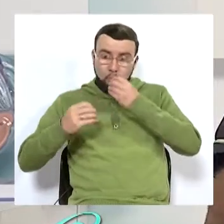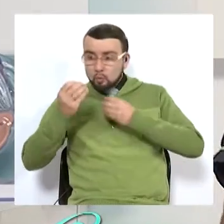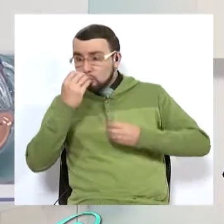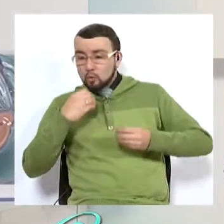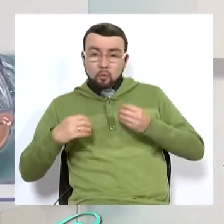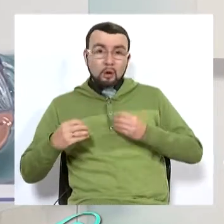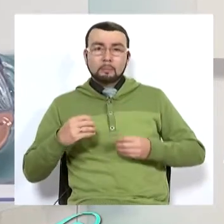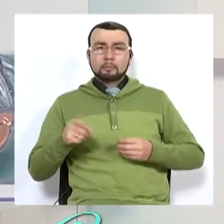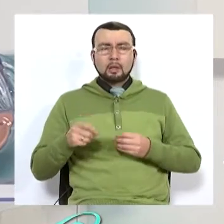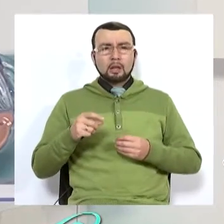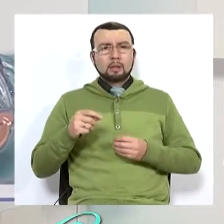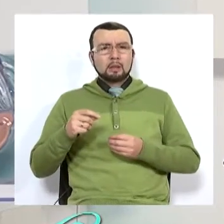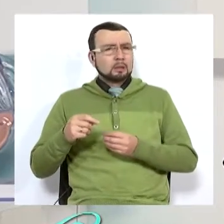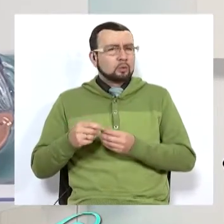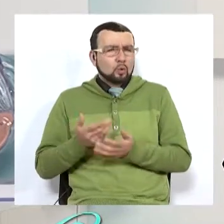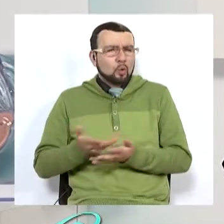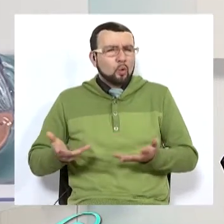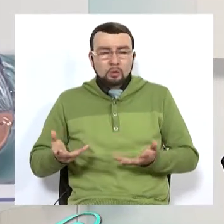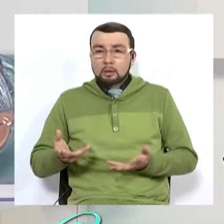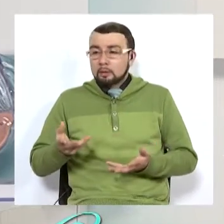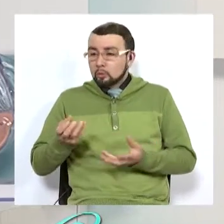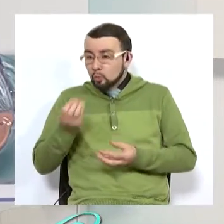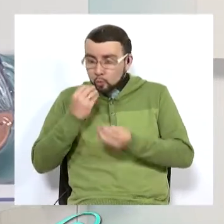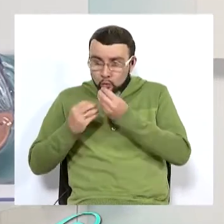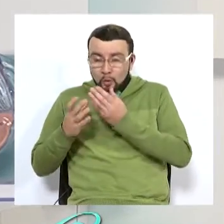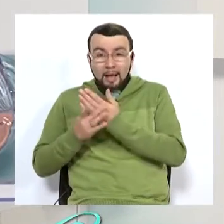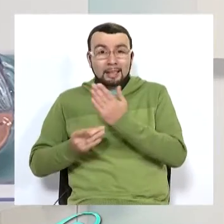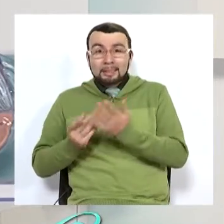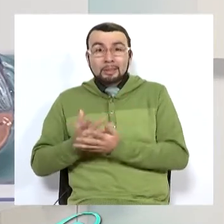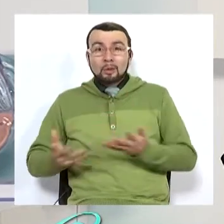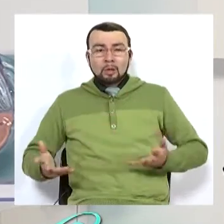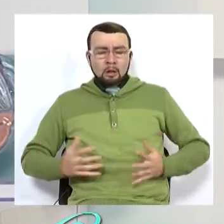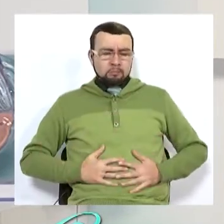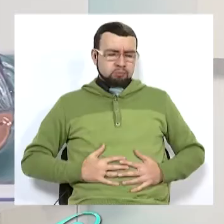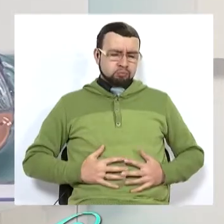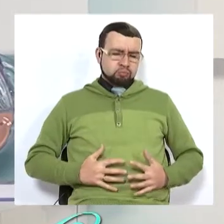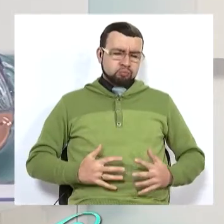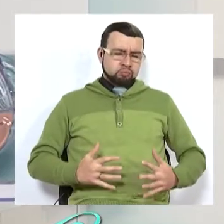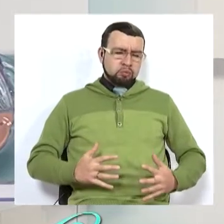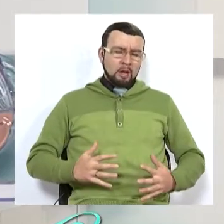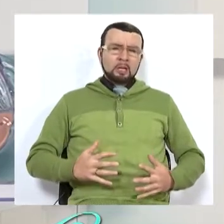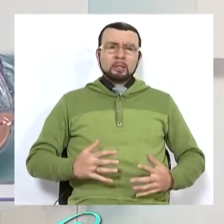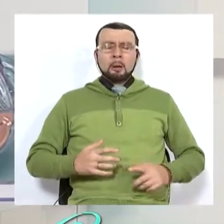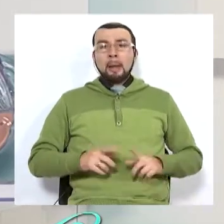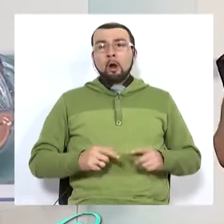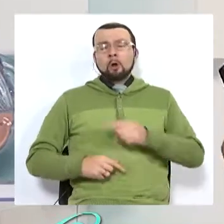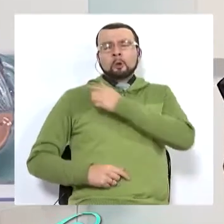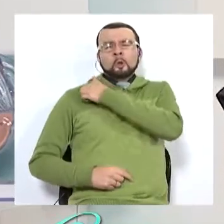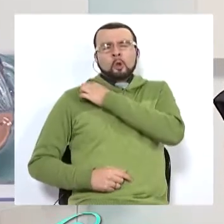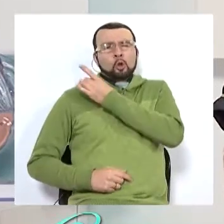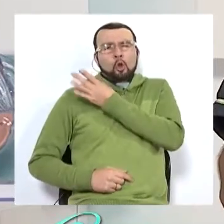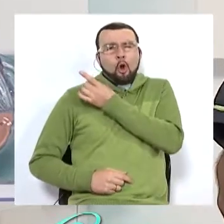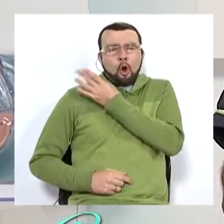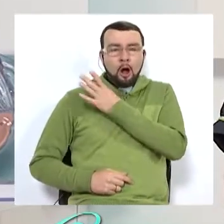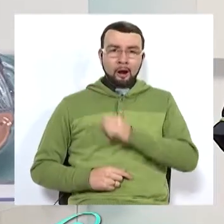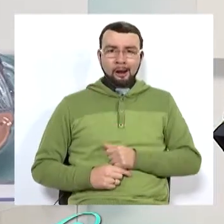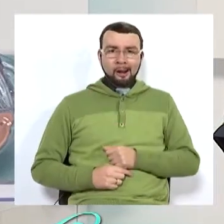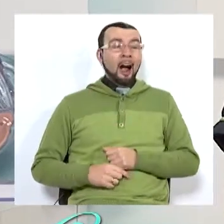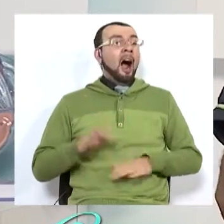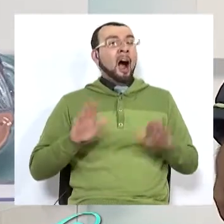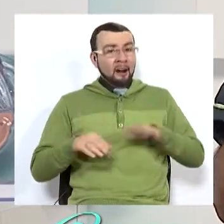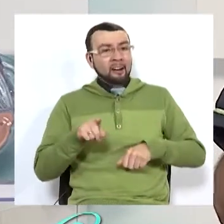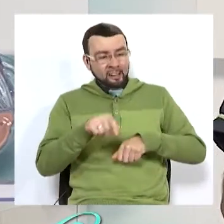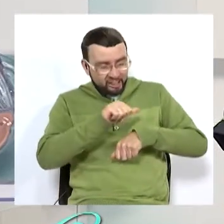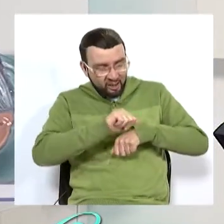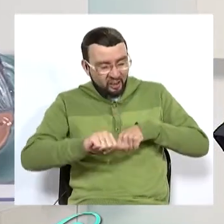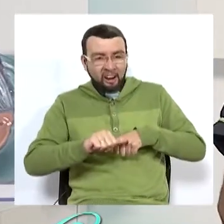de fritos, y que el dolor se va a hombro derecho. Y además uno lo ve luego en las cirugías.